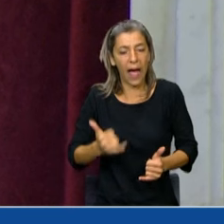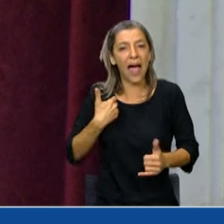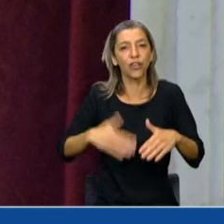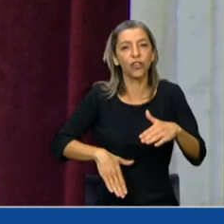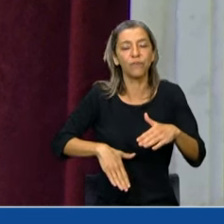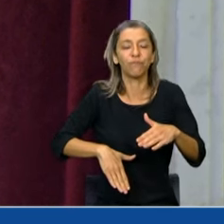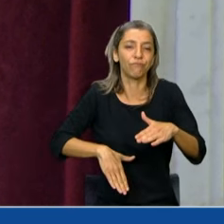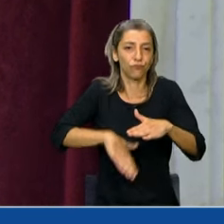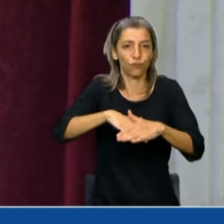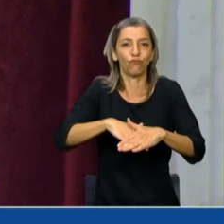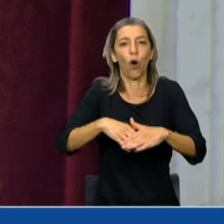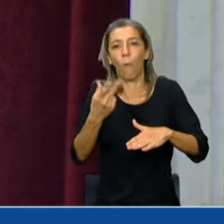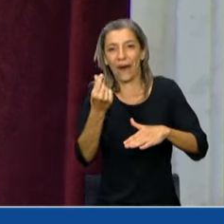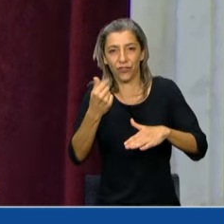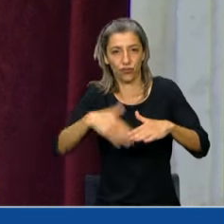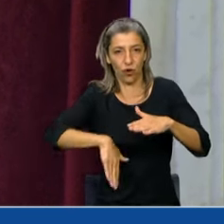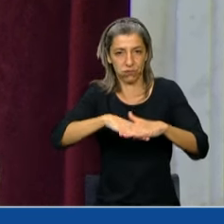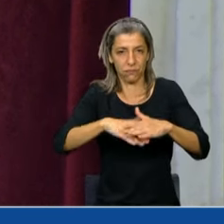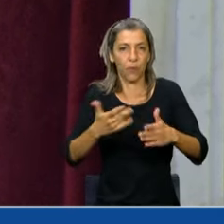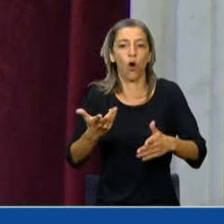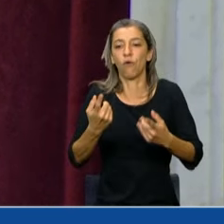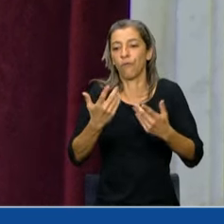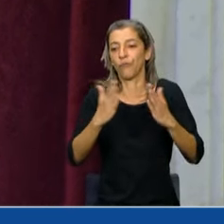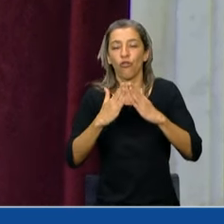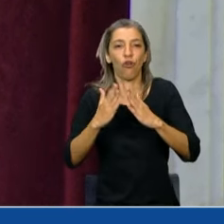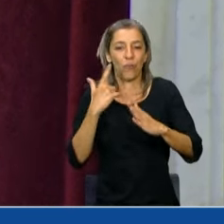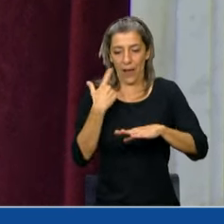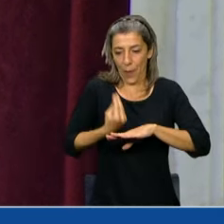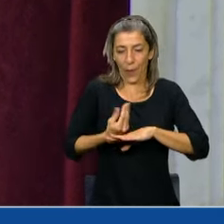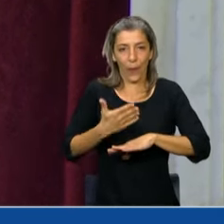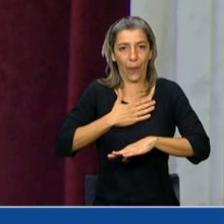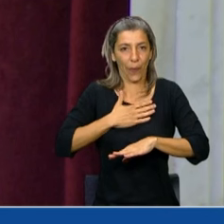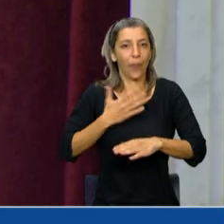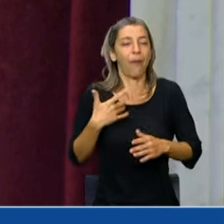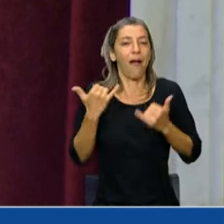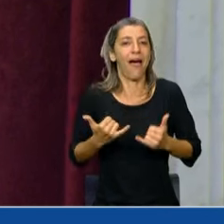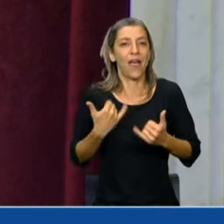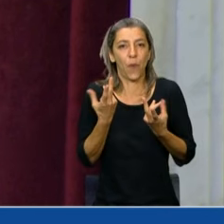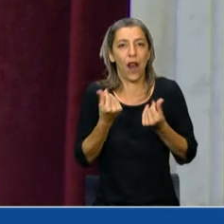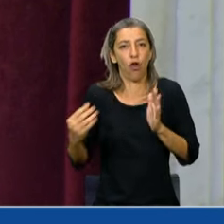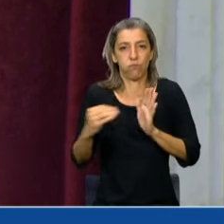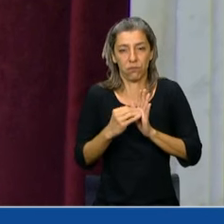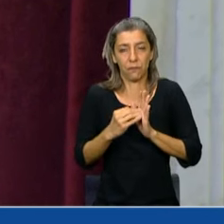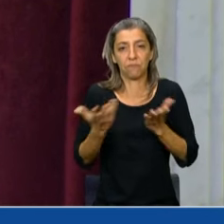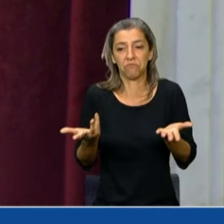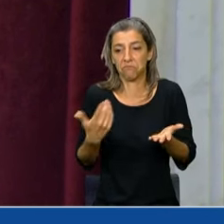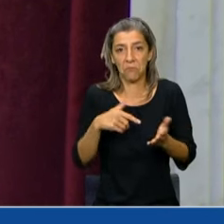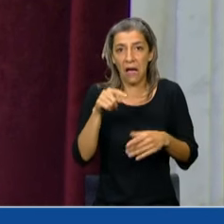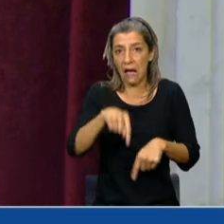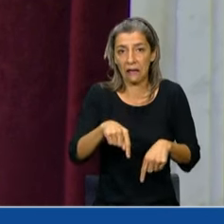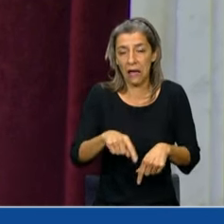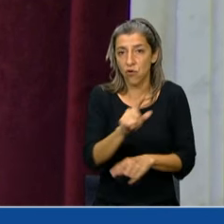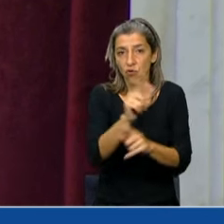las viviendas las propias digamos para casa habitación esto no lo tiene o sea que un inmueble que se